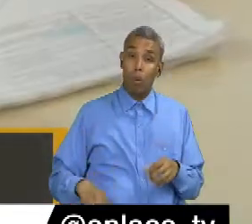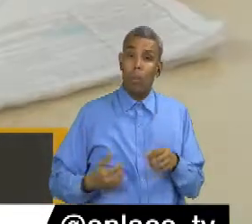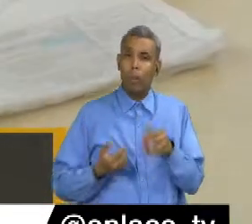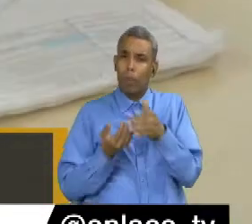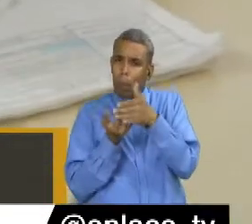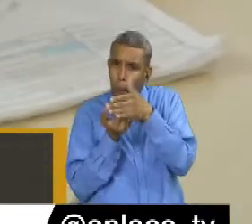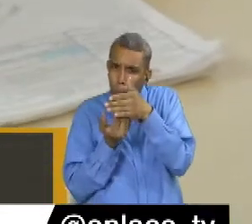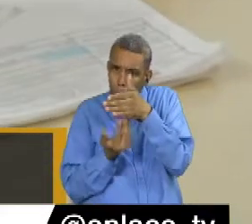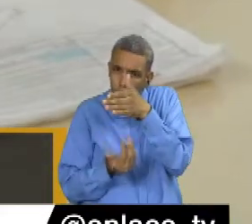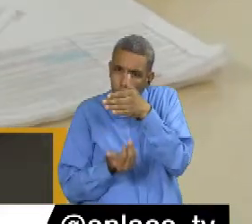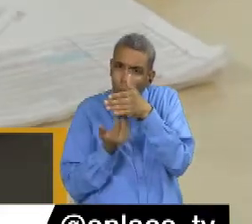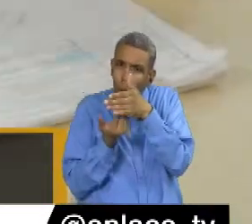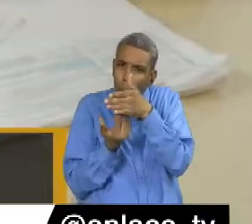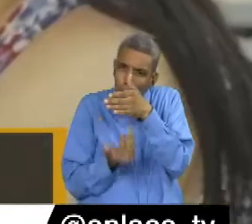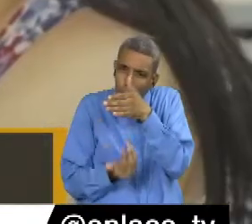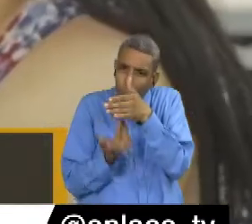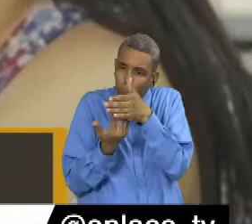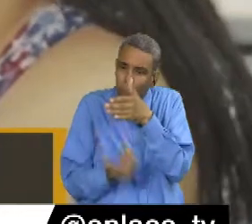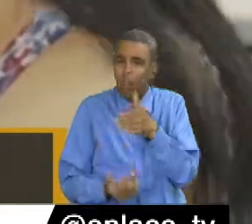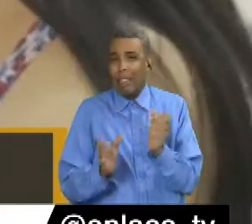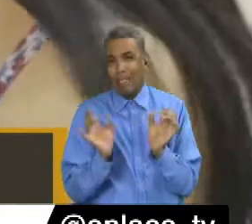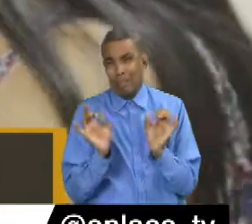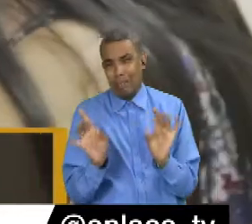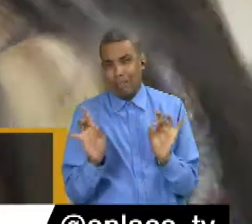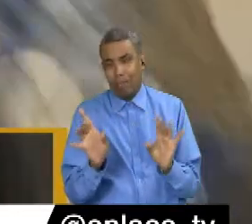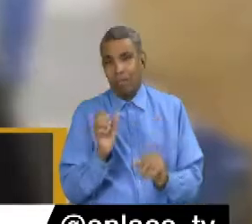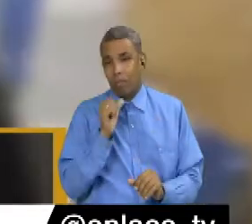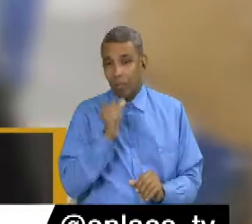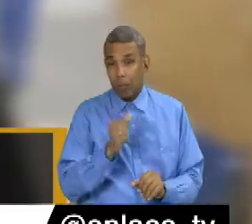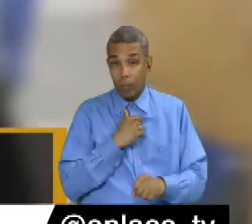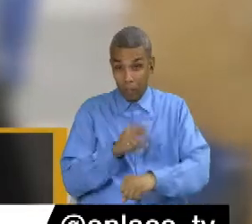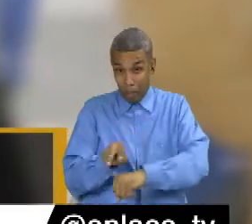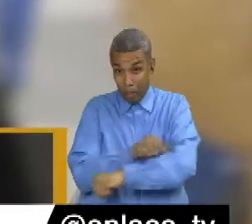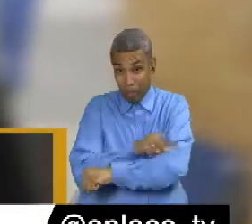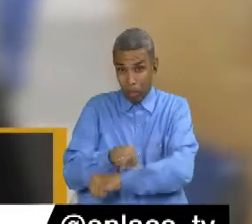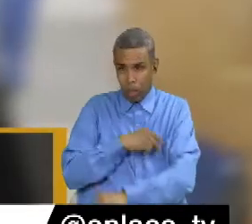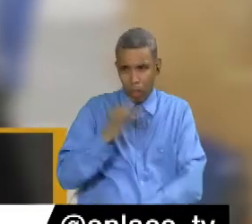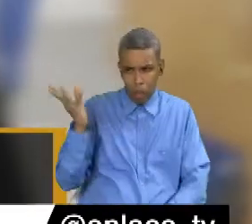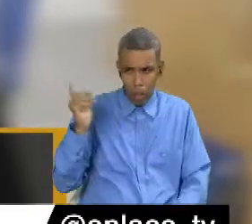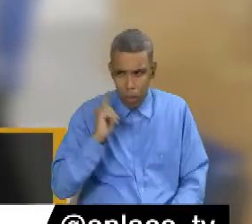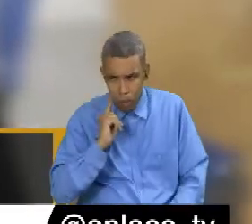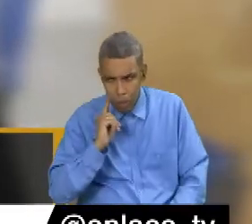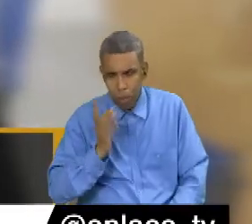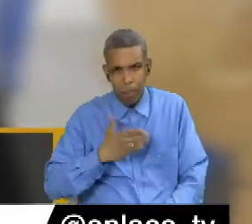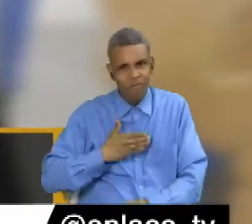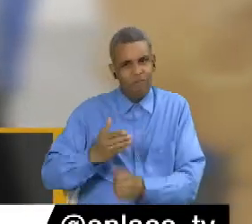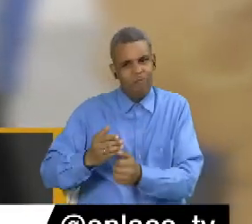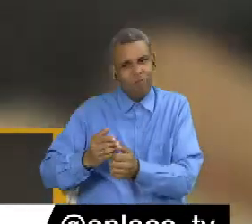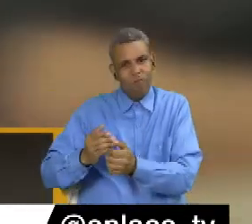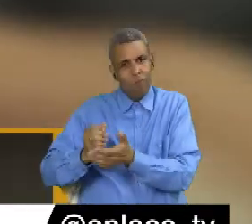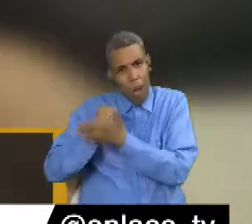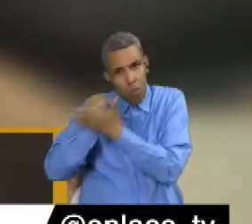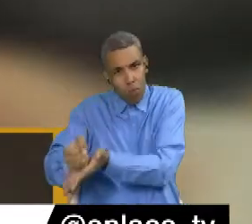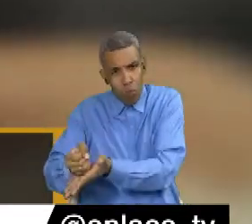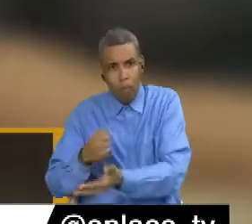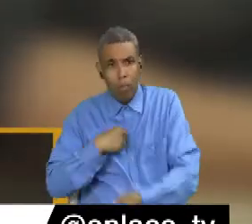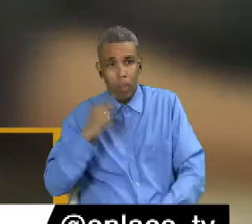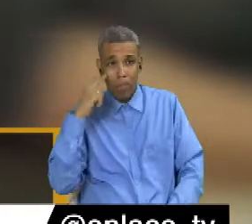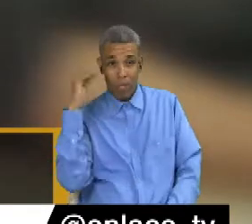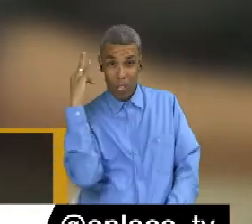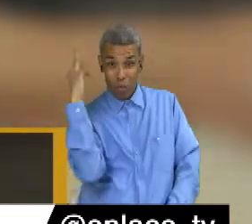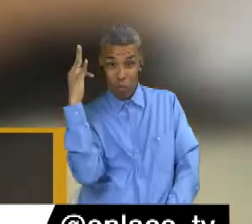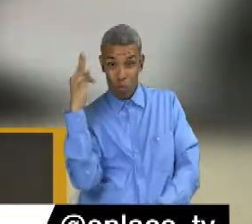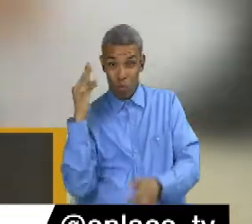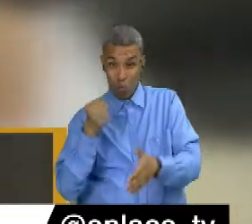al conocer este caso, intervino inmediatamente. Procedimos a realizarle una acción de tutela por vulneración de los derechos